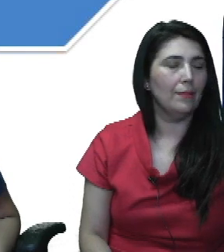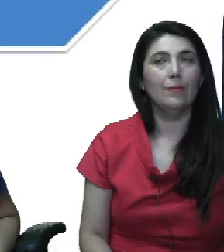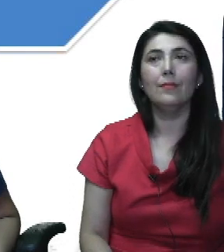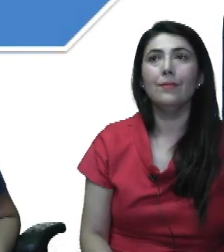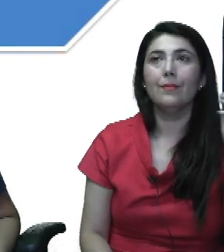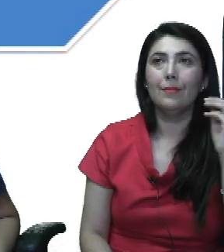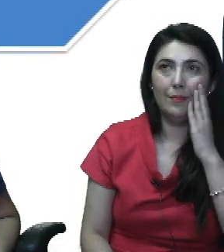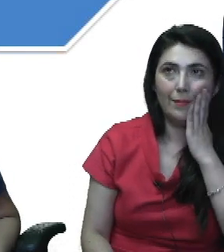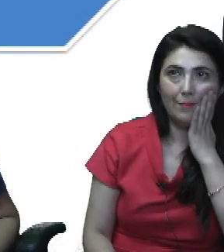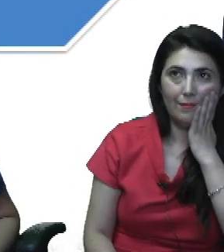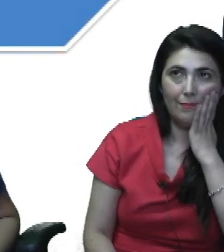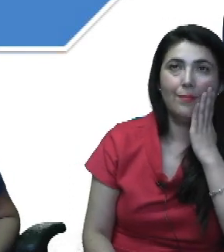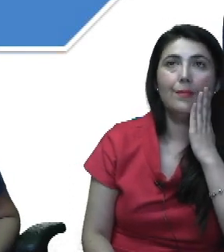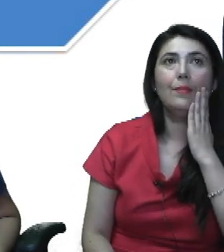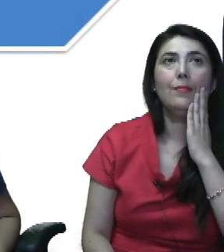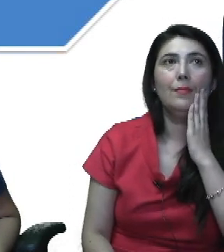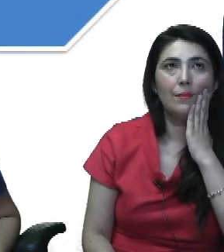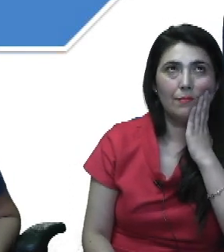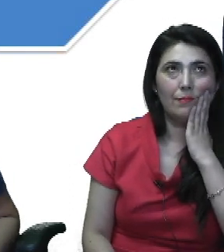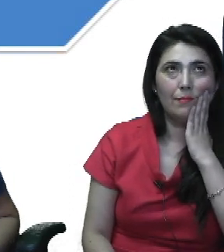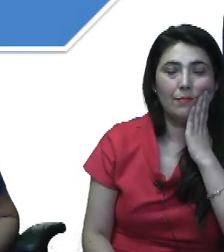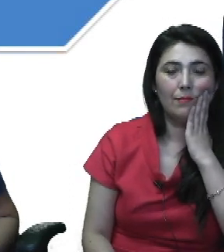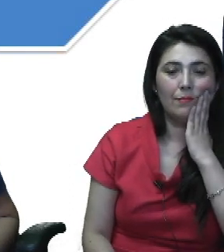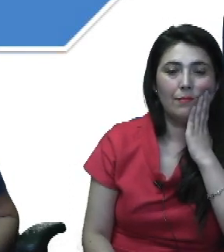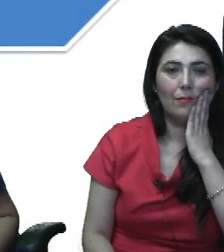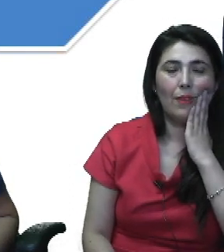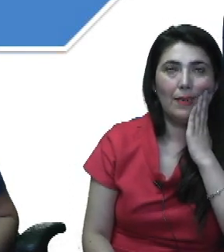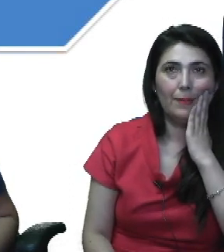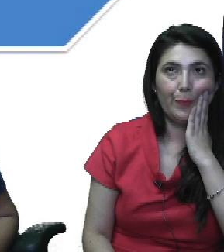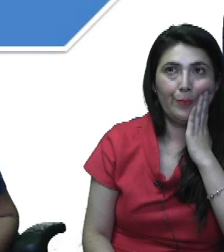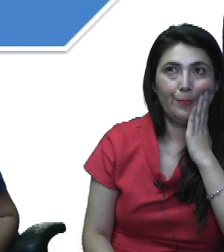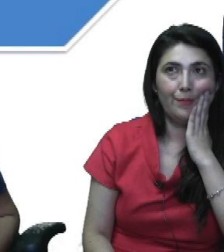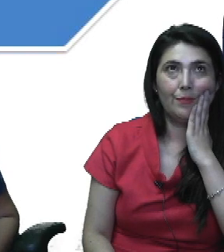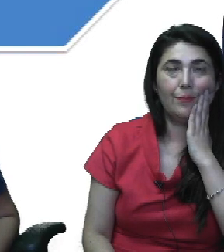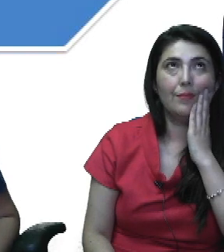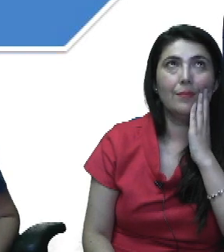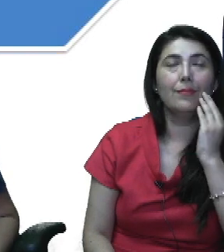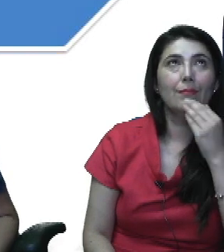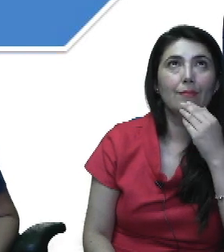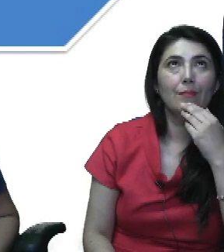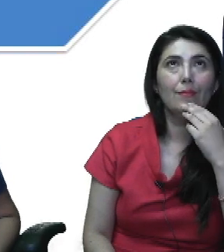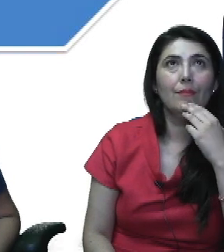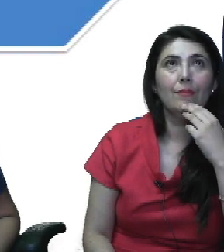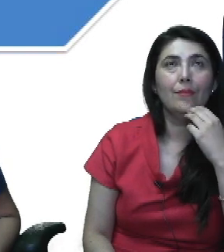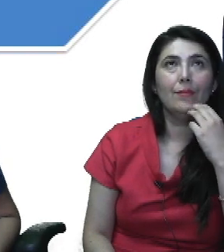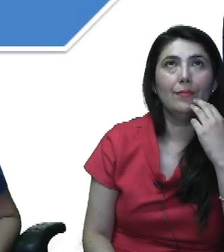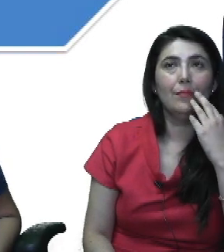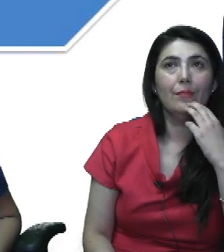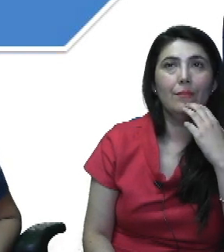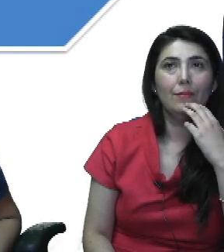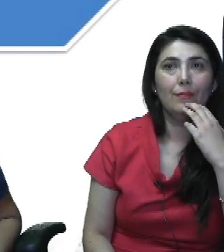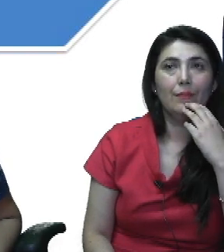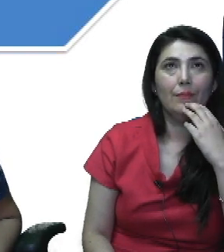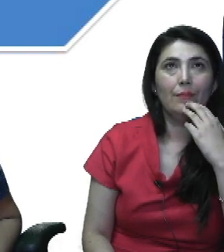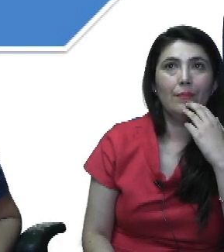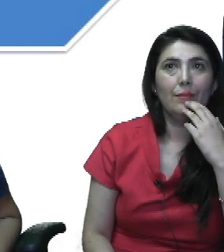veces implica una emergencia o un desastre o una crisis, ¿cierto? Poder establecer contextos seguros para las personas son las primeras